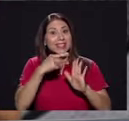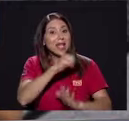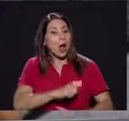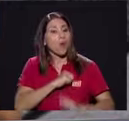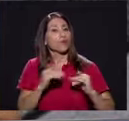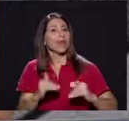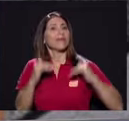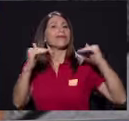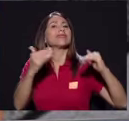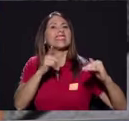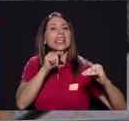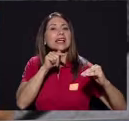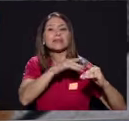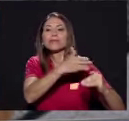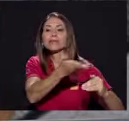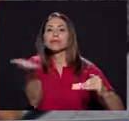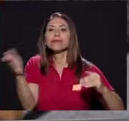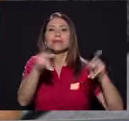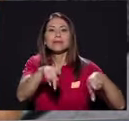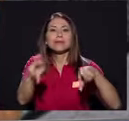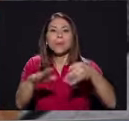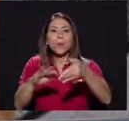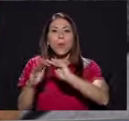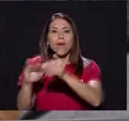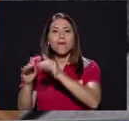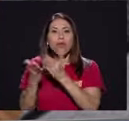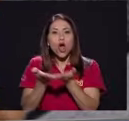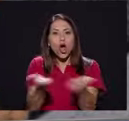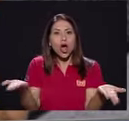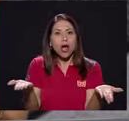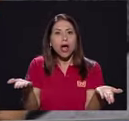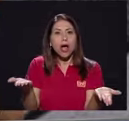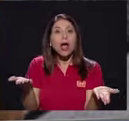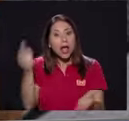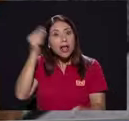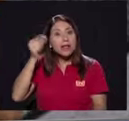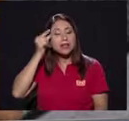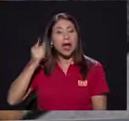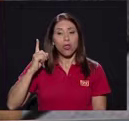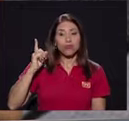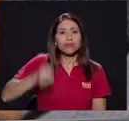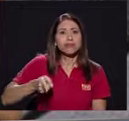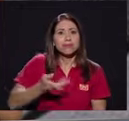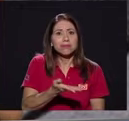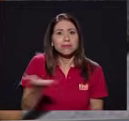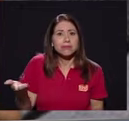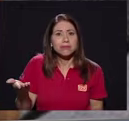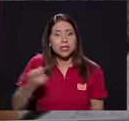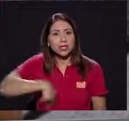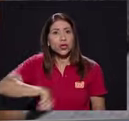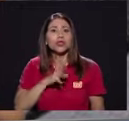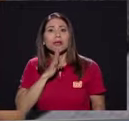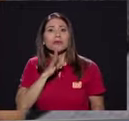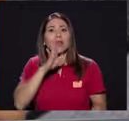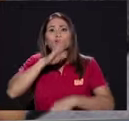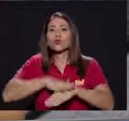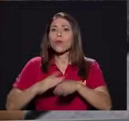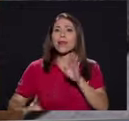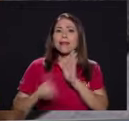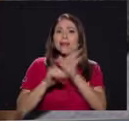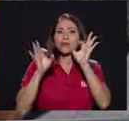dictado que el soberano es el pueblo. Entonces ahí está claro y específico que es un mandato del Estado de Derecho. Si estamos hablando de un